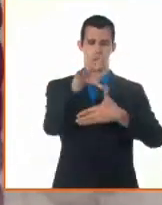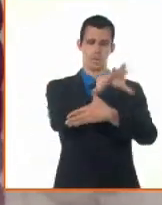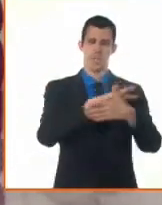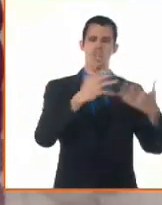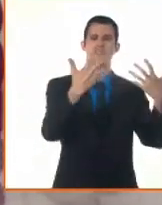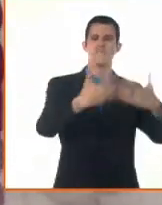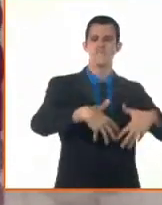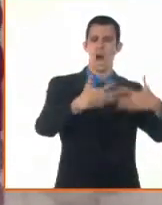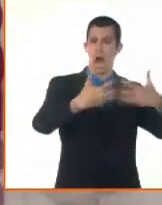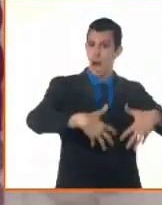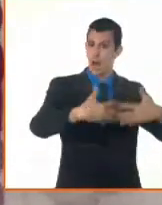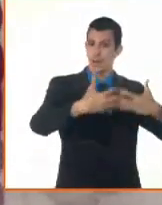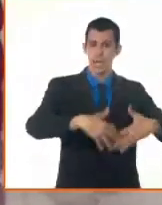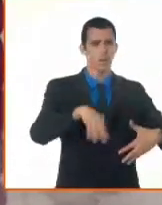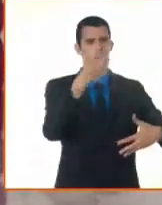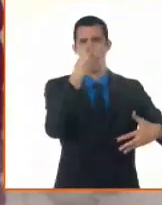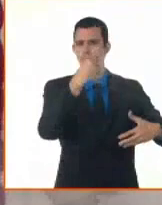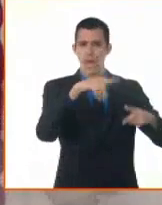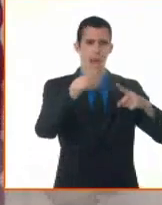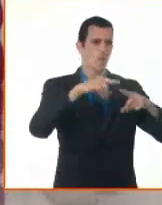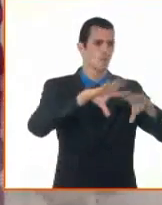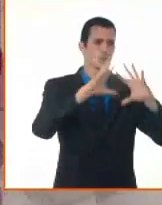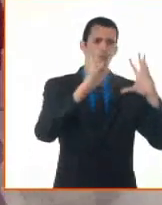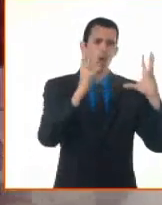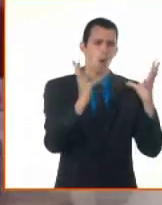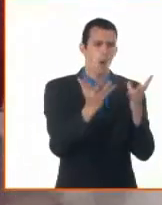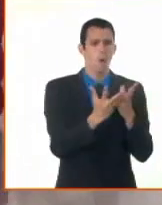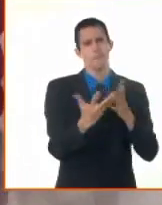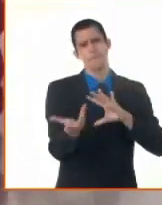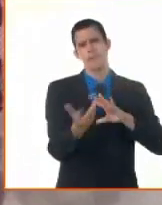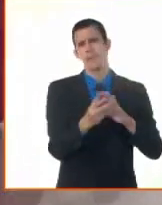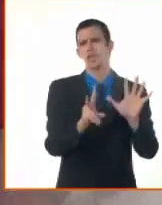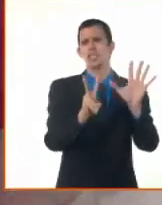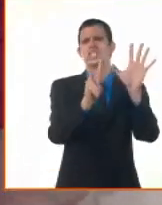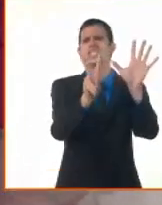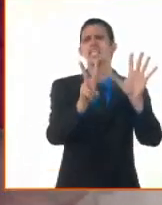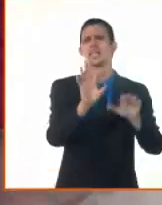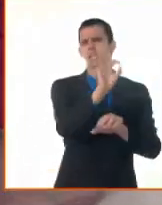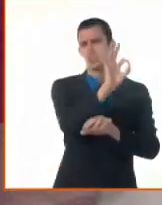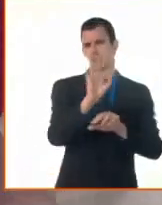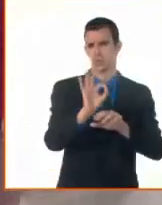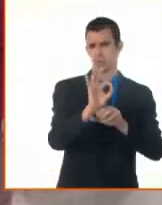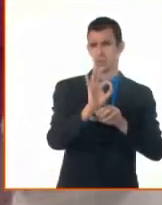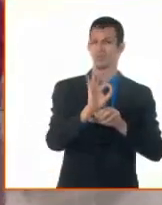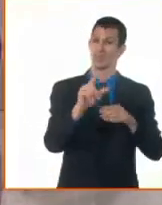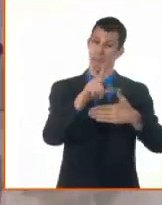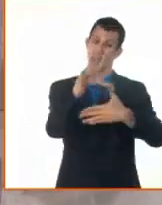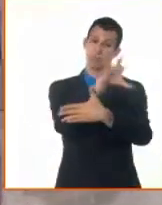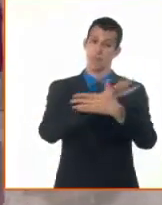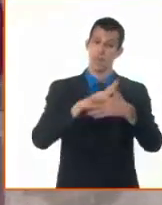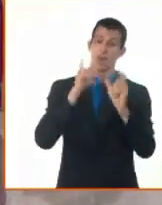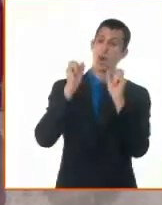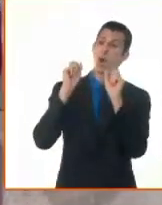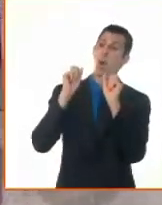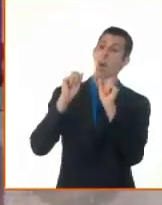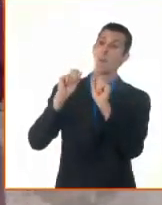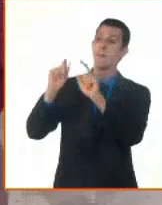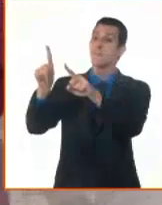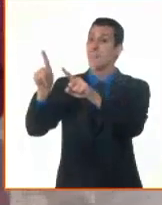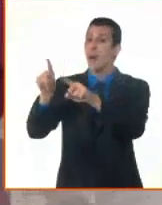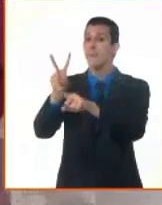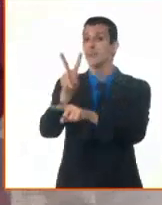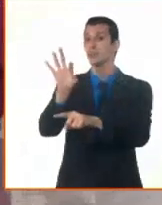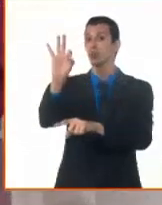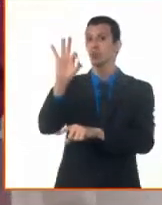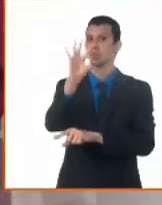el Caribe la cepal digamos al menos casi siete por ciento e importa un 28% y ahí te das cuenta de lo complicada